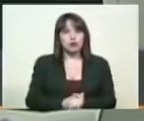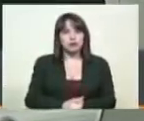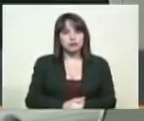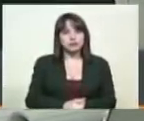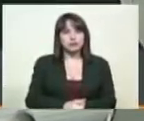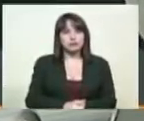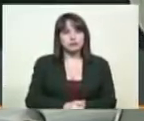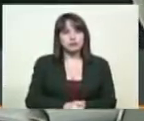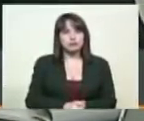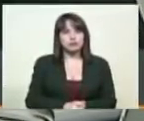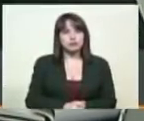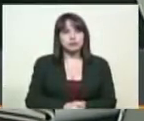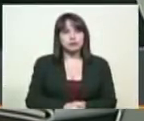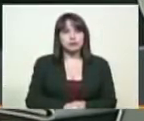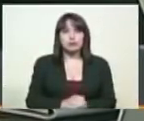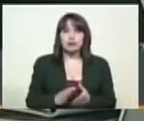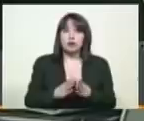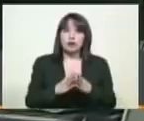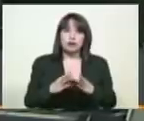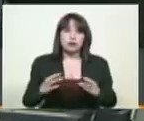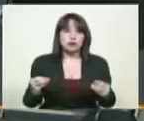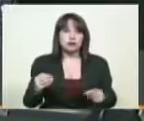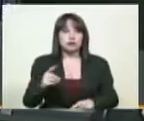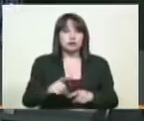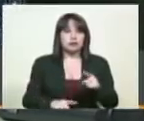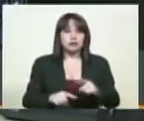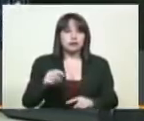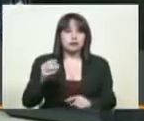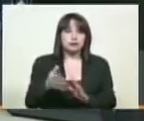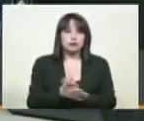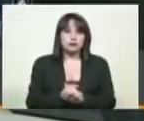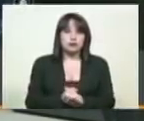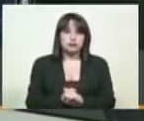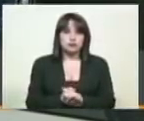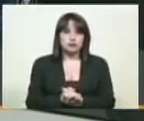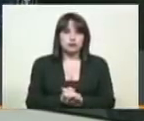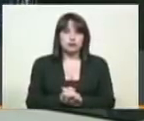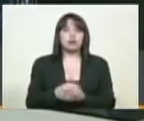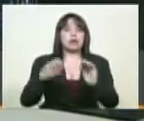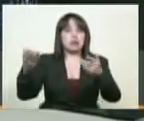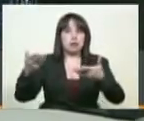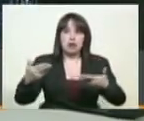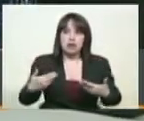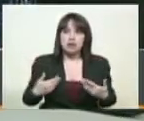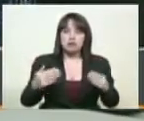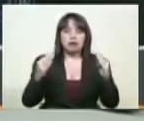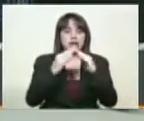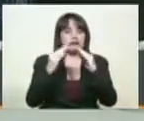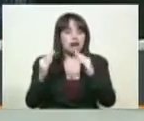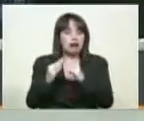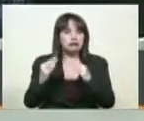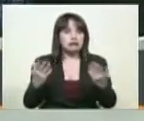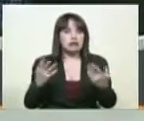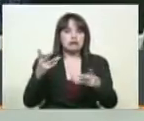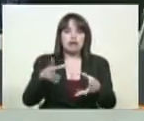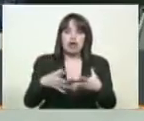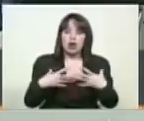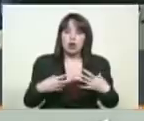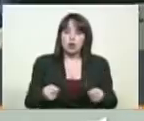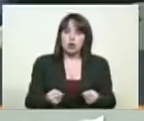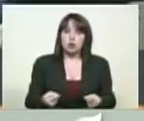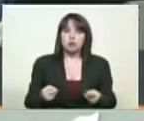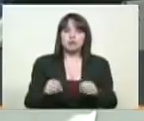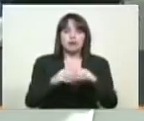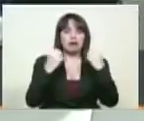venezuela y todo ese dinero debería venir para convertirse en vivienda en medicina en salud en